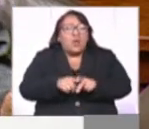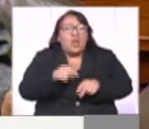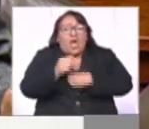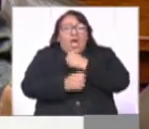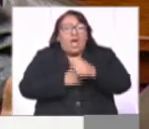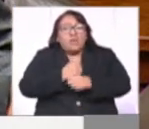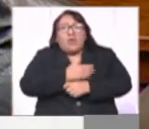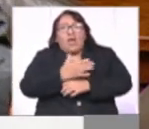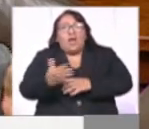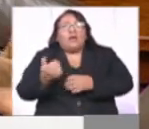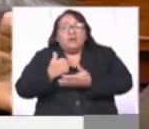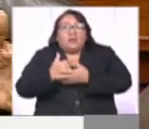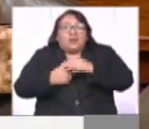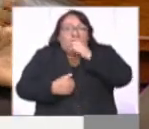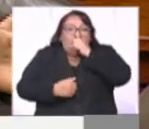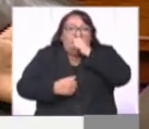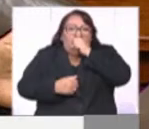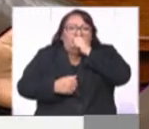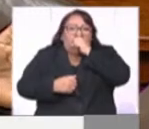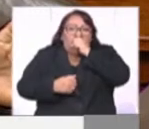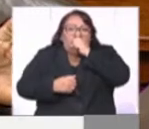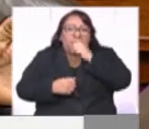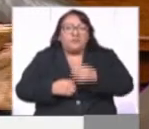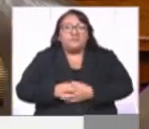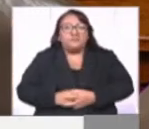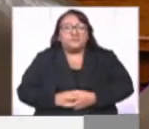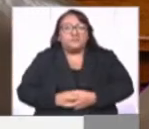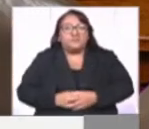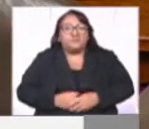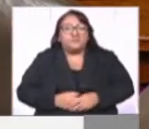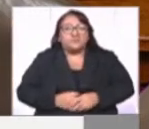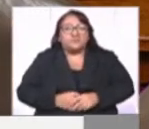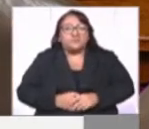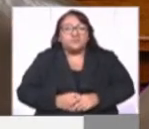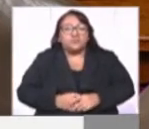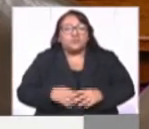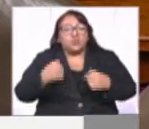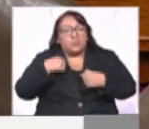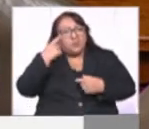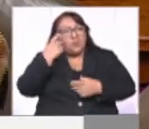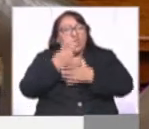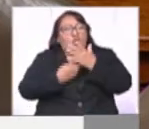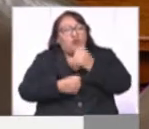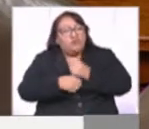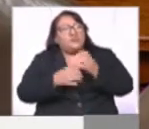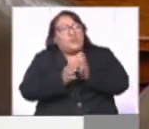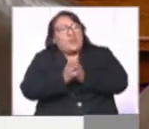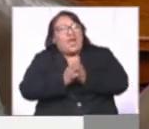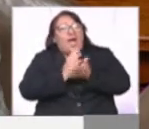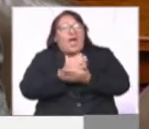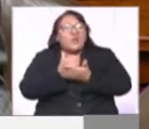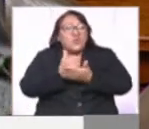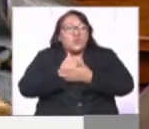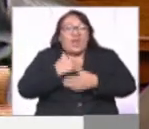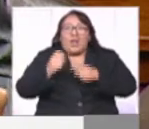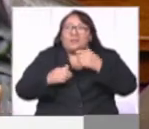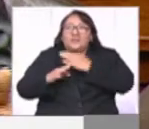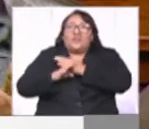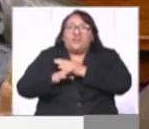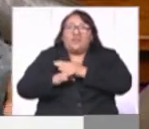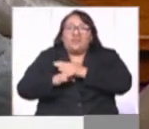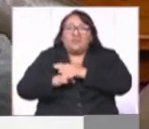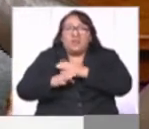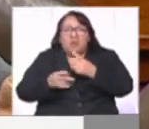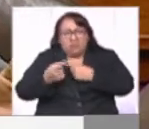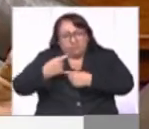años. Indecopi ya hace rato dejó de ser una oficina confiable que trabaje defendiendo los intereses de